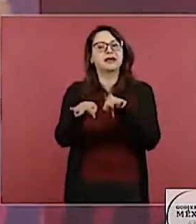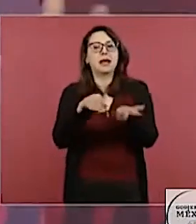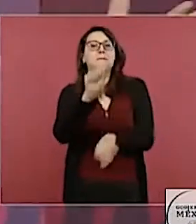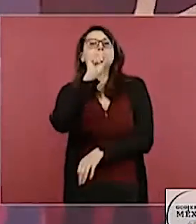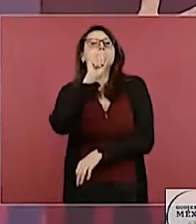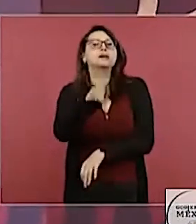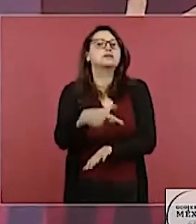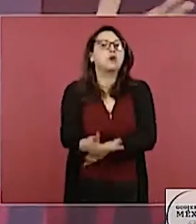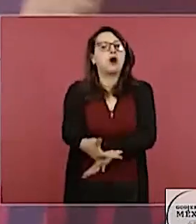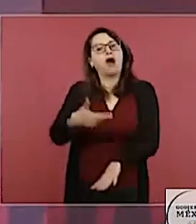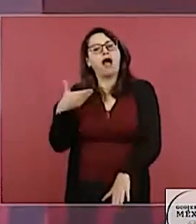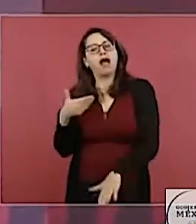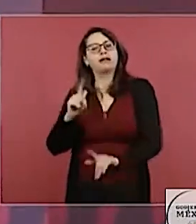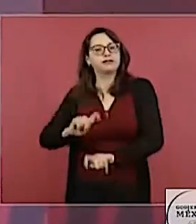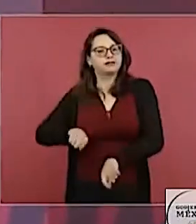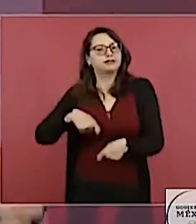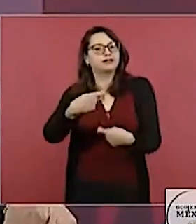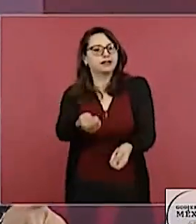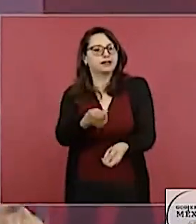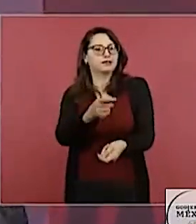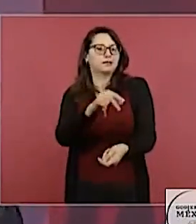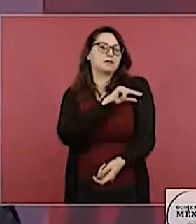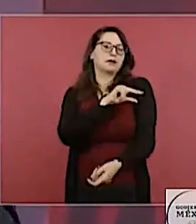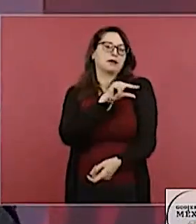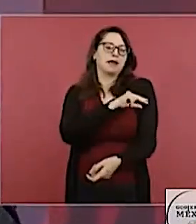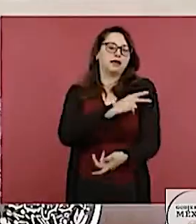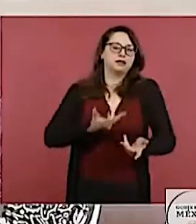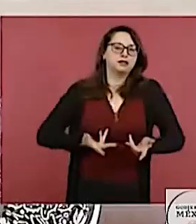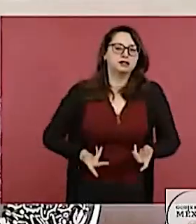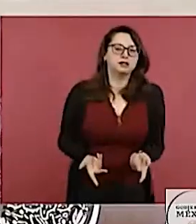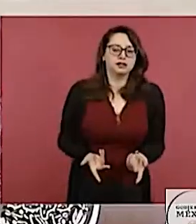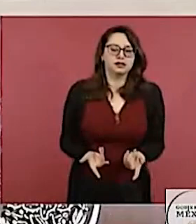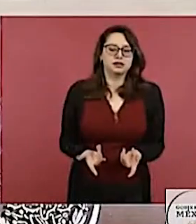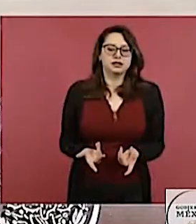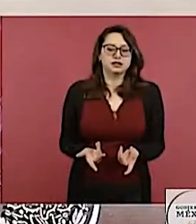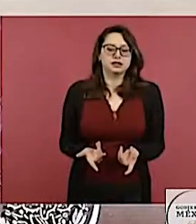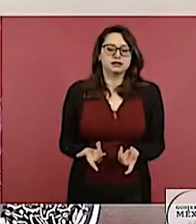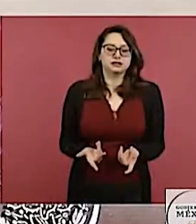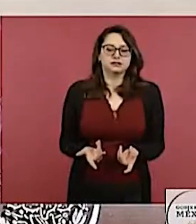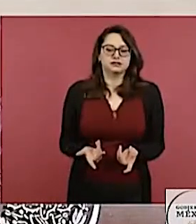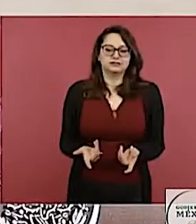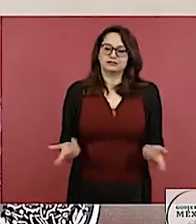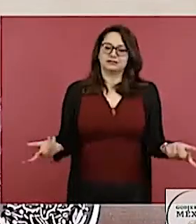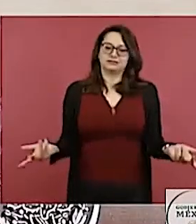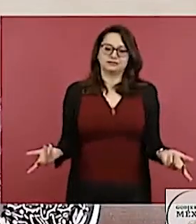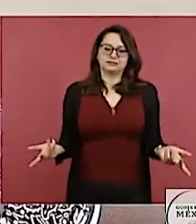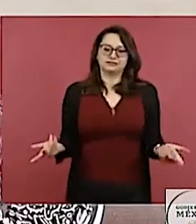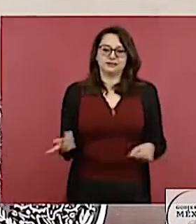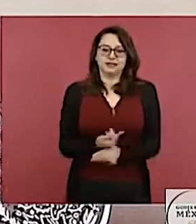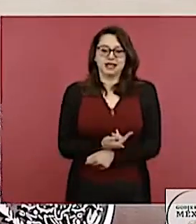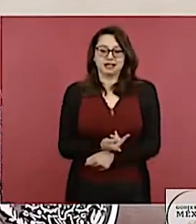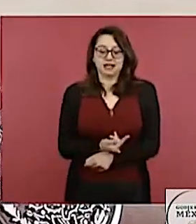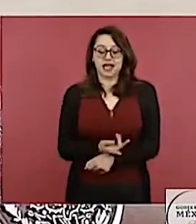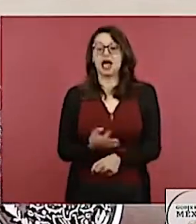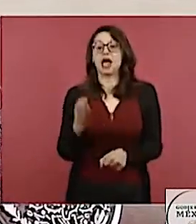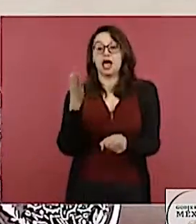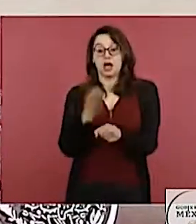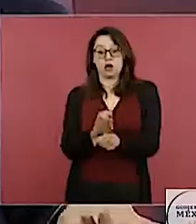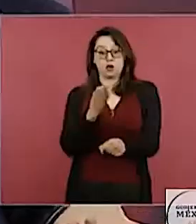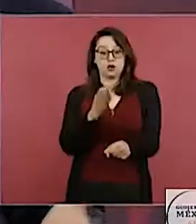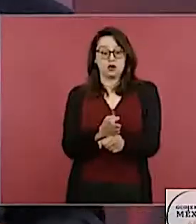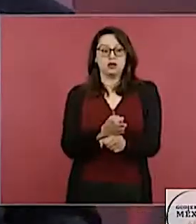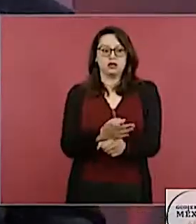protegida en el proceso de privatización Entonces es natural que